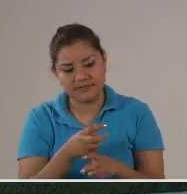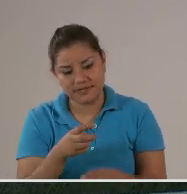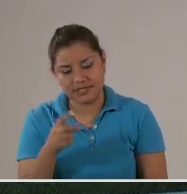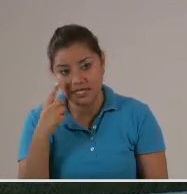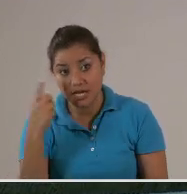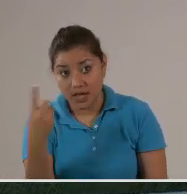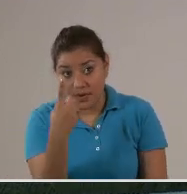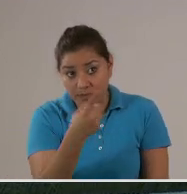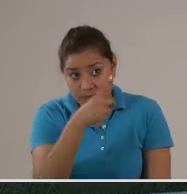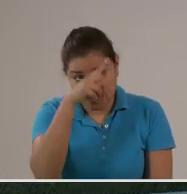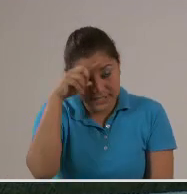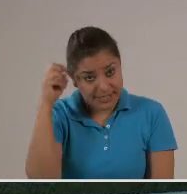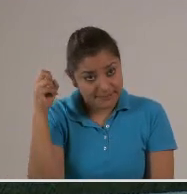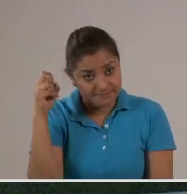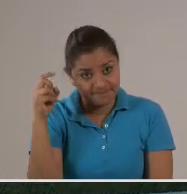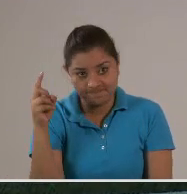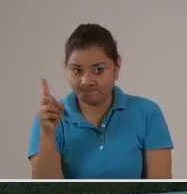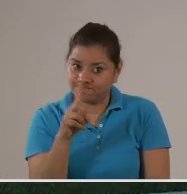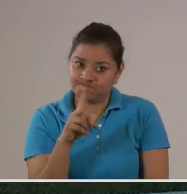Oh